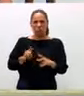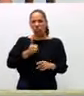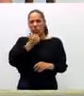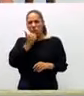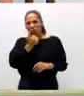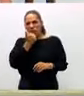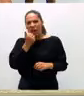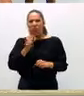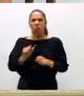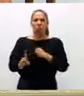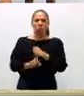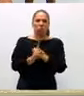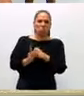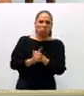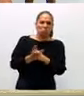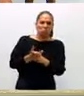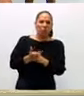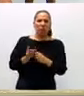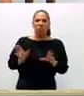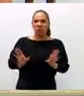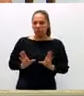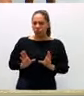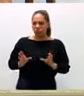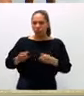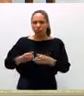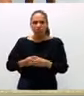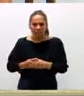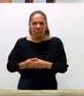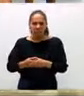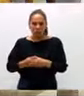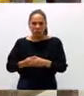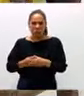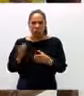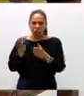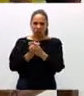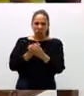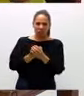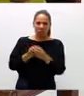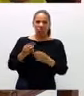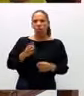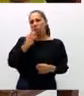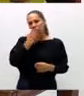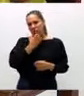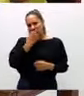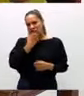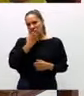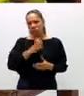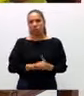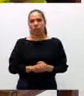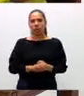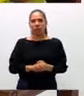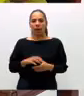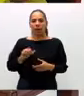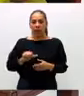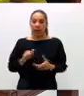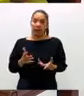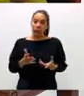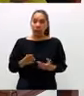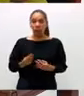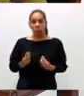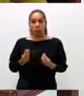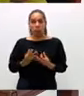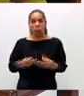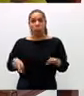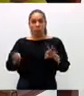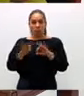Muchas gracias por la pregunta, es absolutamente pertinente porque tenemos en el currículo una